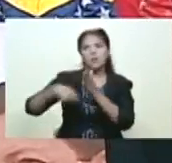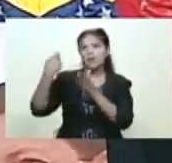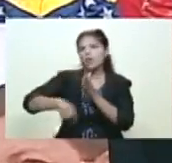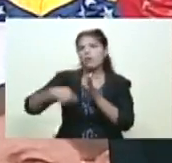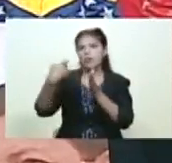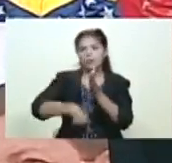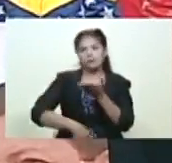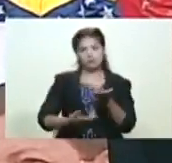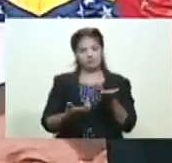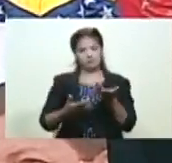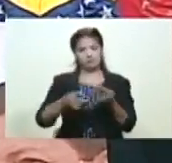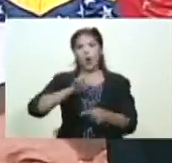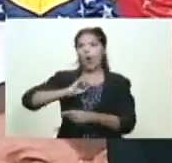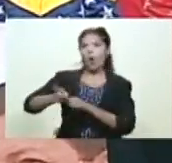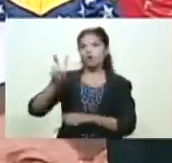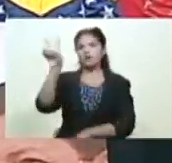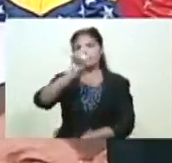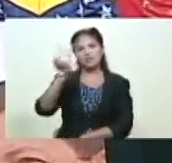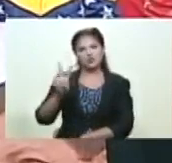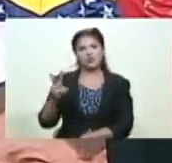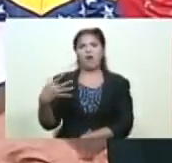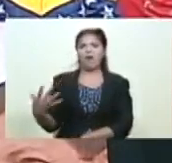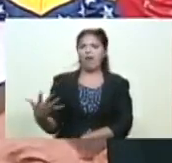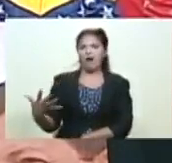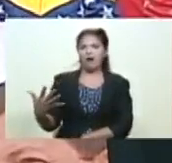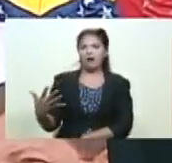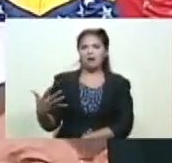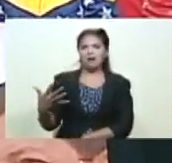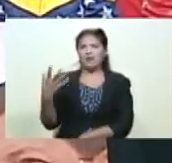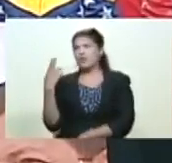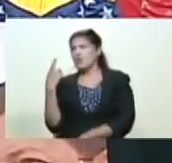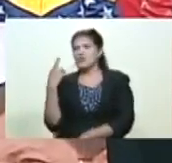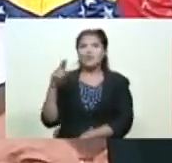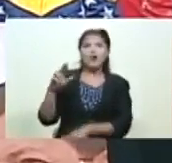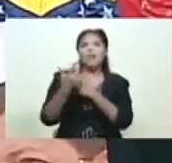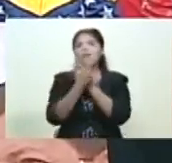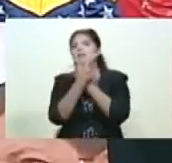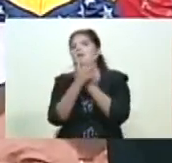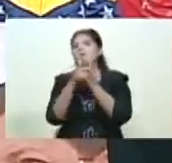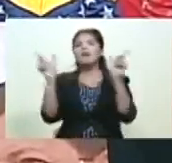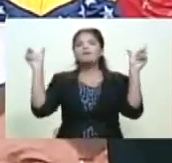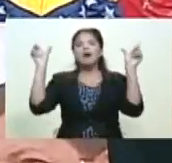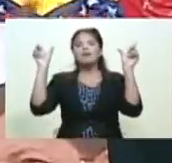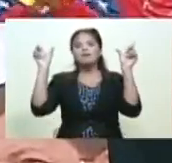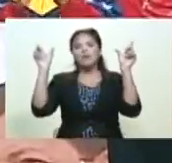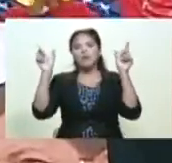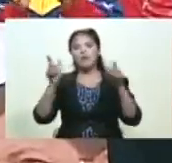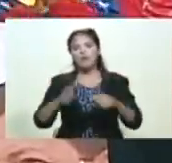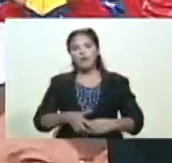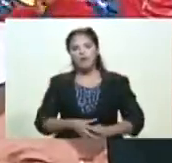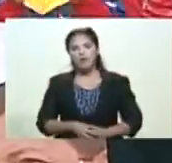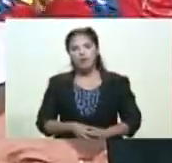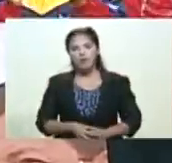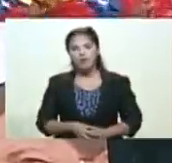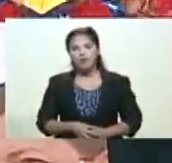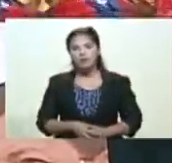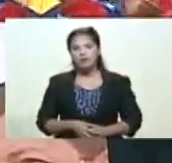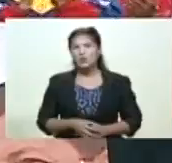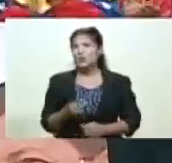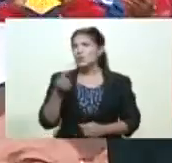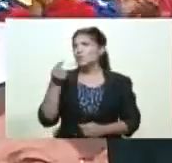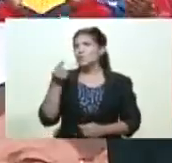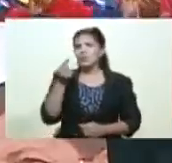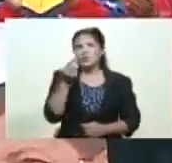a darle órdenes al país más rebelde, más libertario que se haya